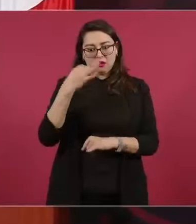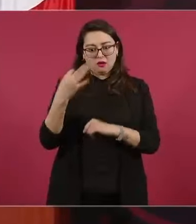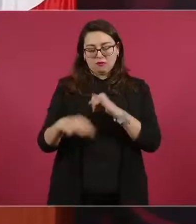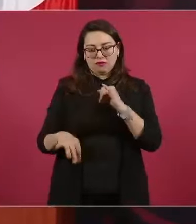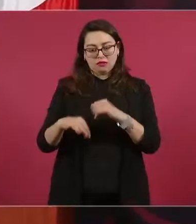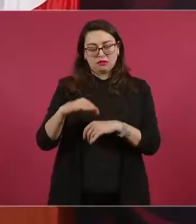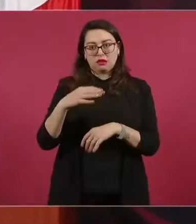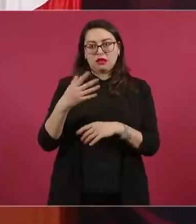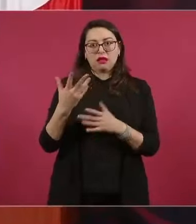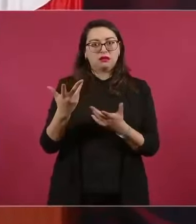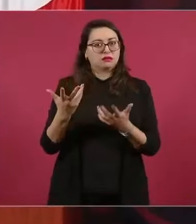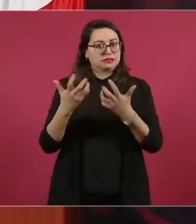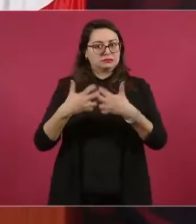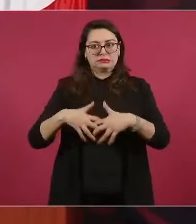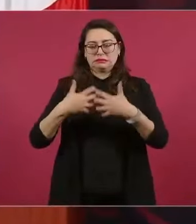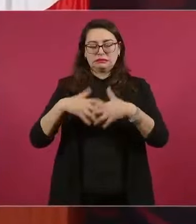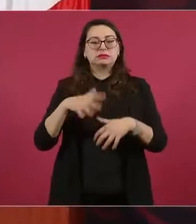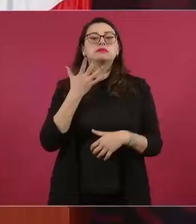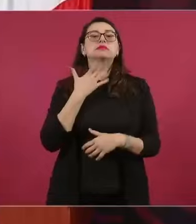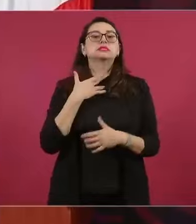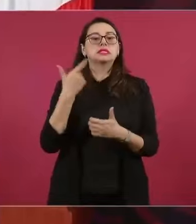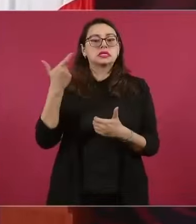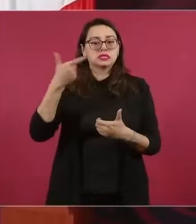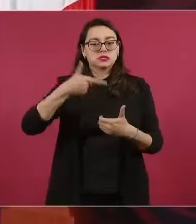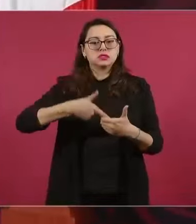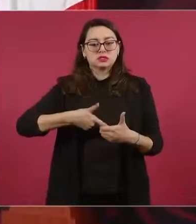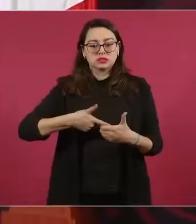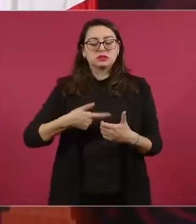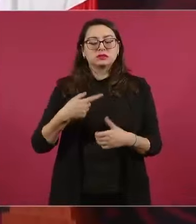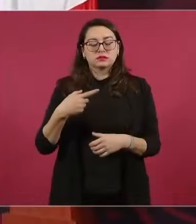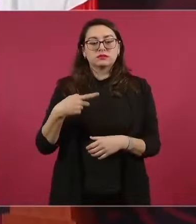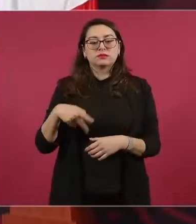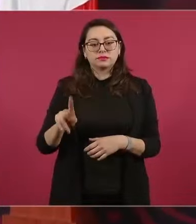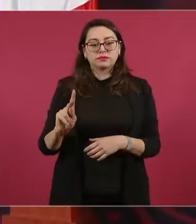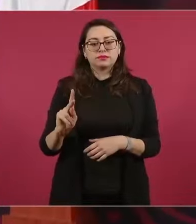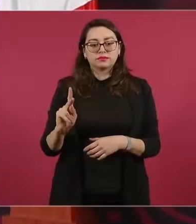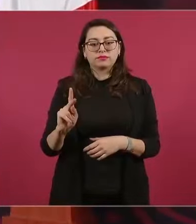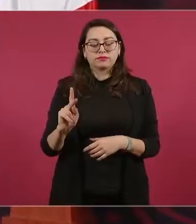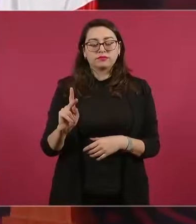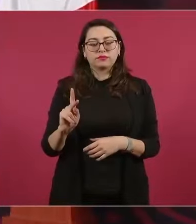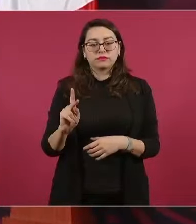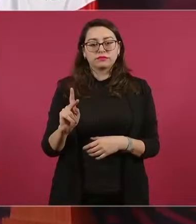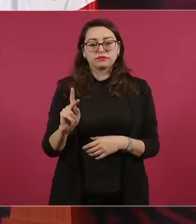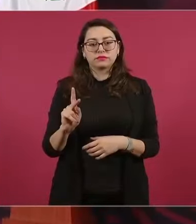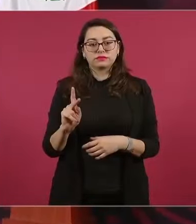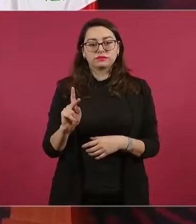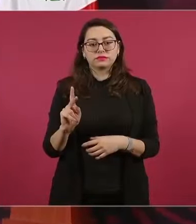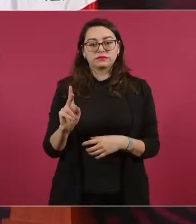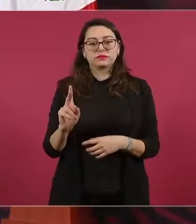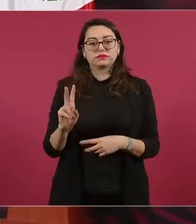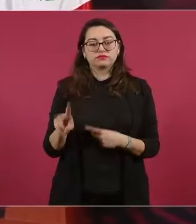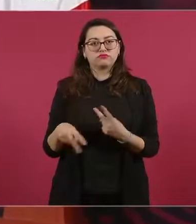febrero. Gasolinas, pero voy de todas maneras, voy el día